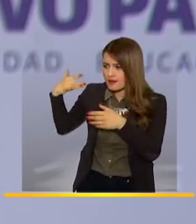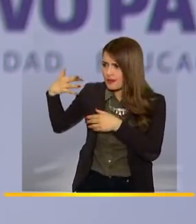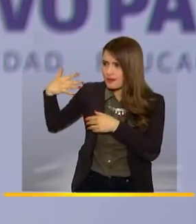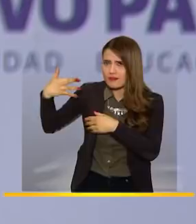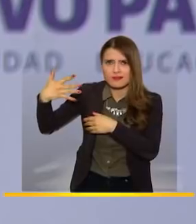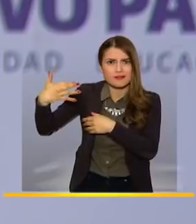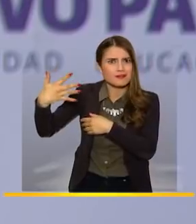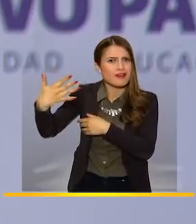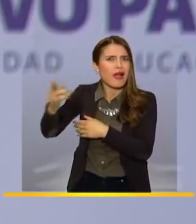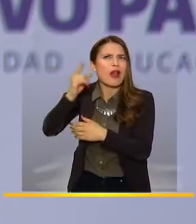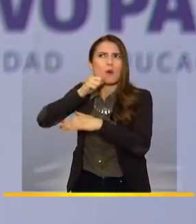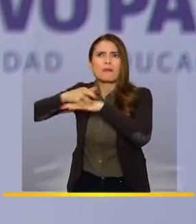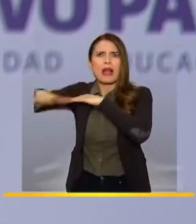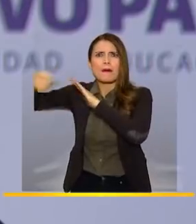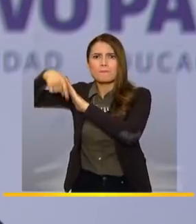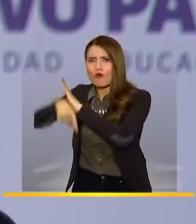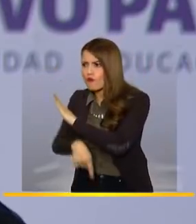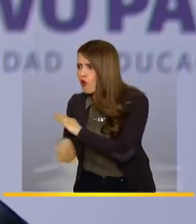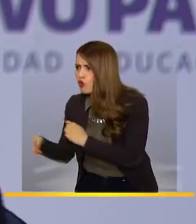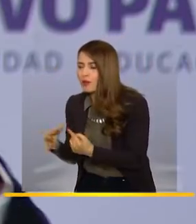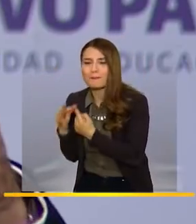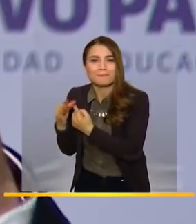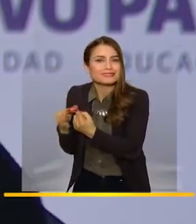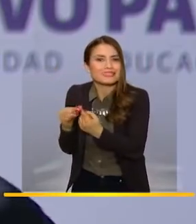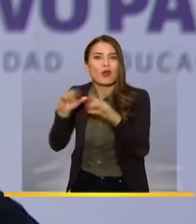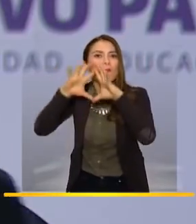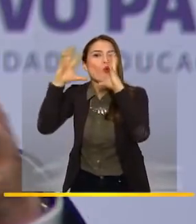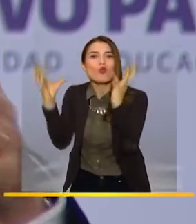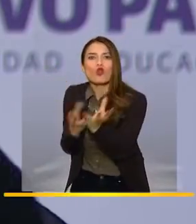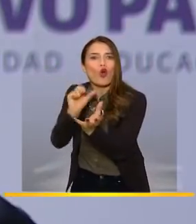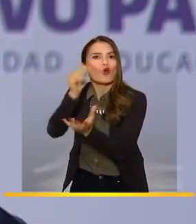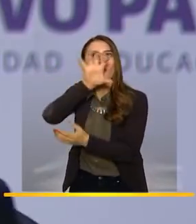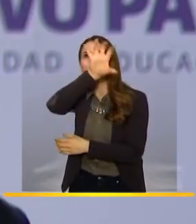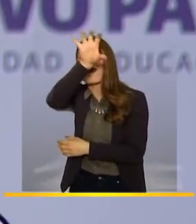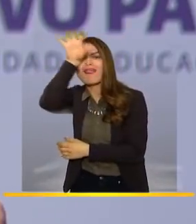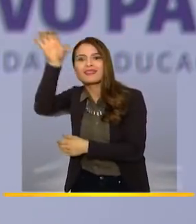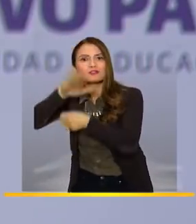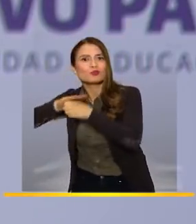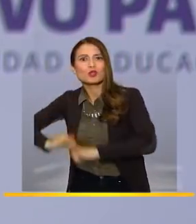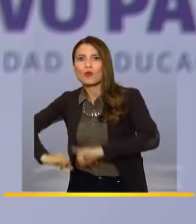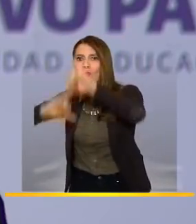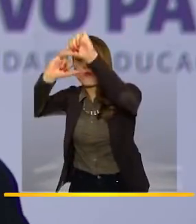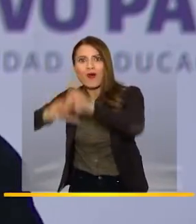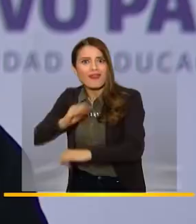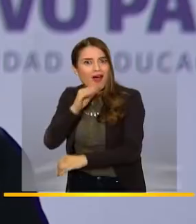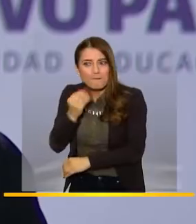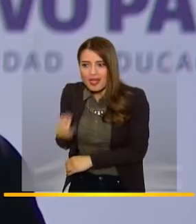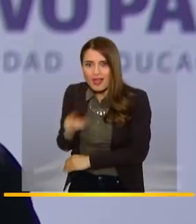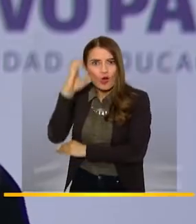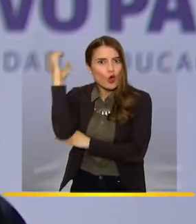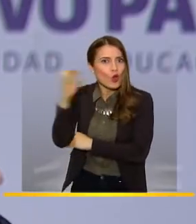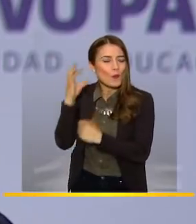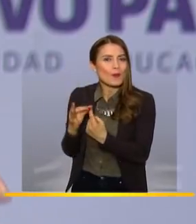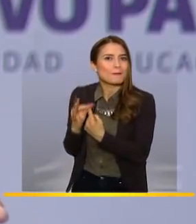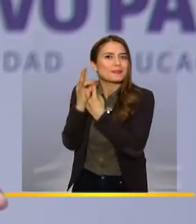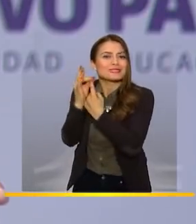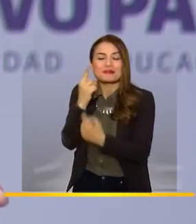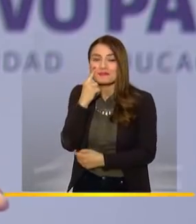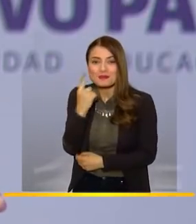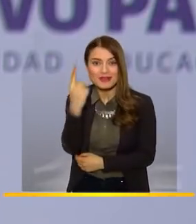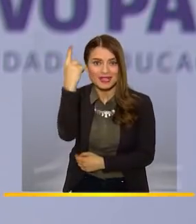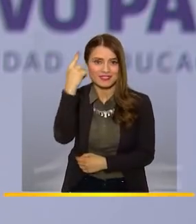sobre patrimonio sumergido. No ha existido en el mundo, en la historia del planeta, algo parecido a